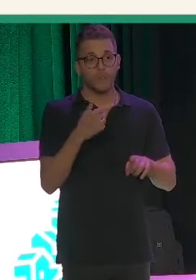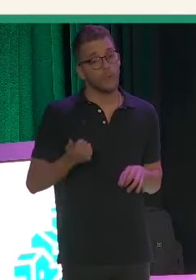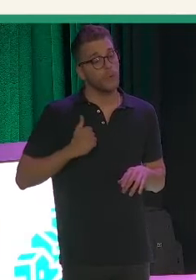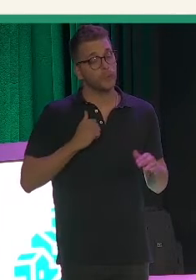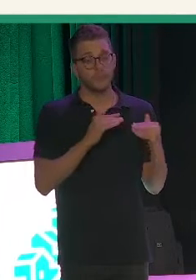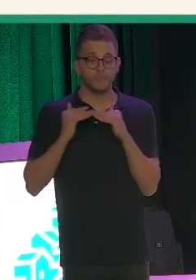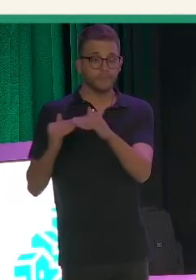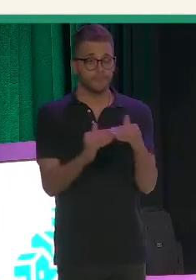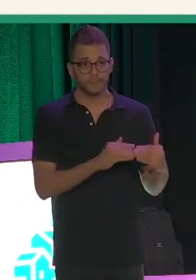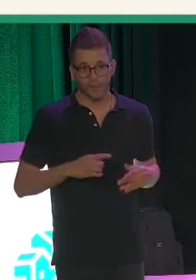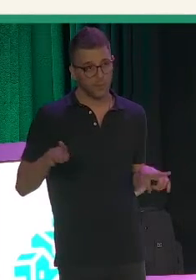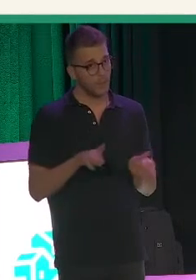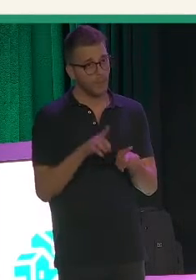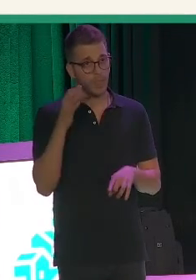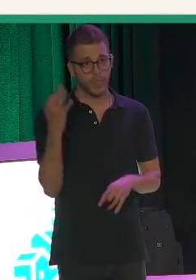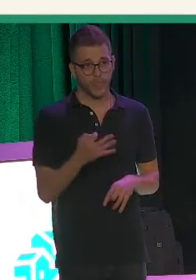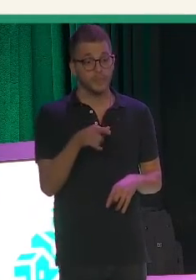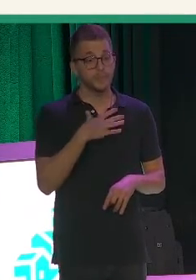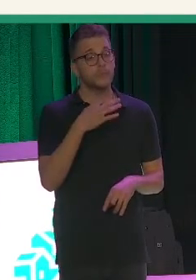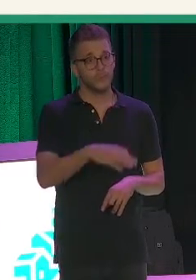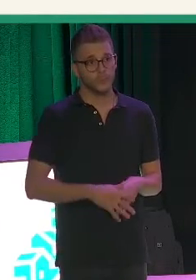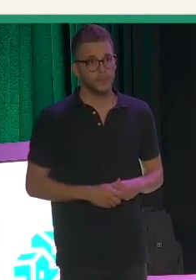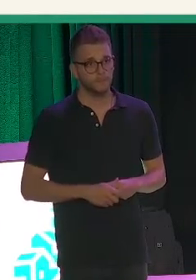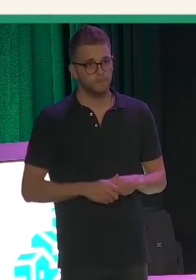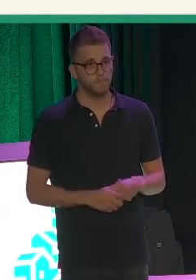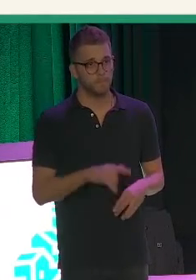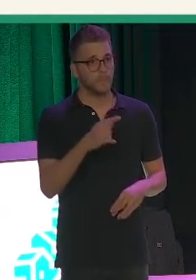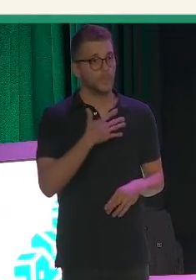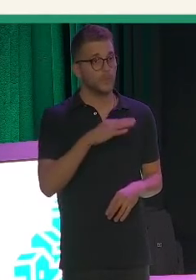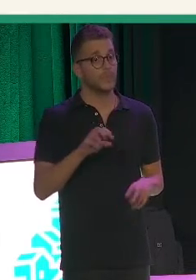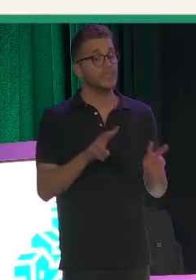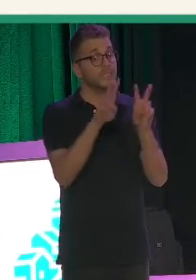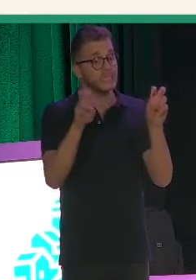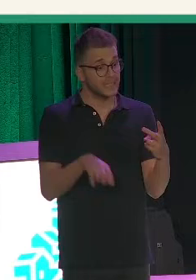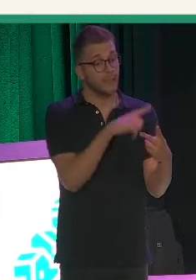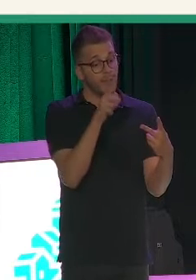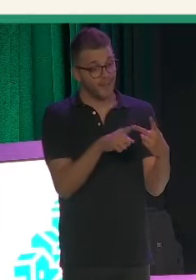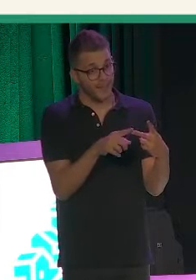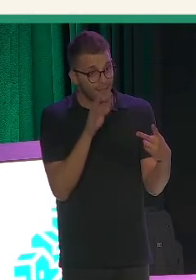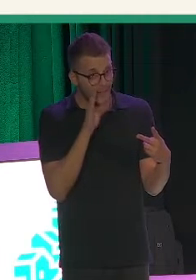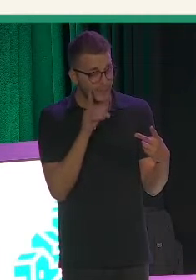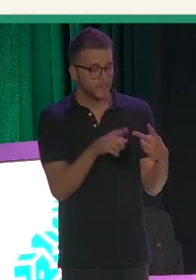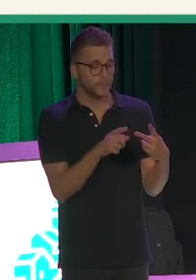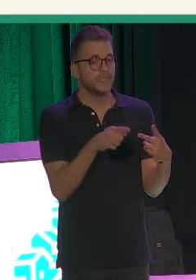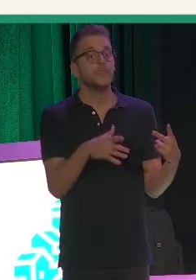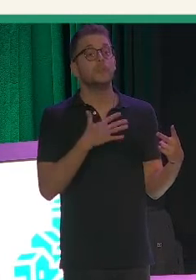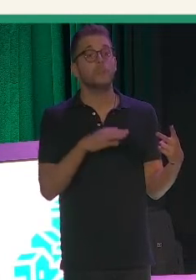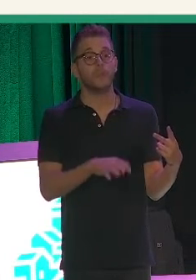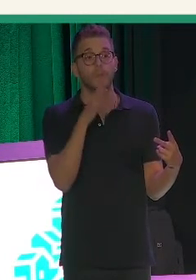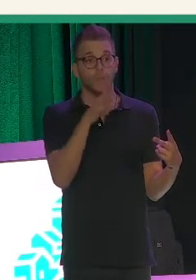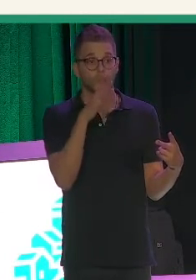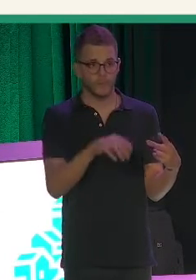Y yo creo que esto es posible. Y es posible, y es la segunda cuestión que les quería decir, es posible porque se puede